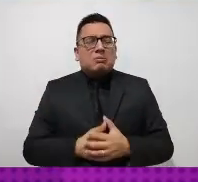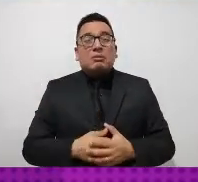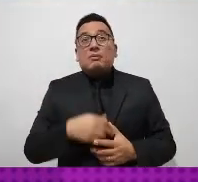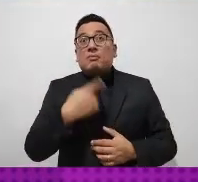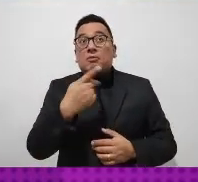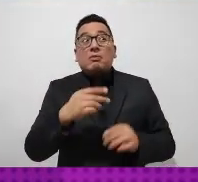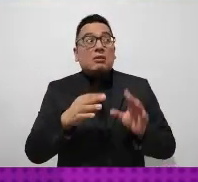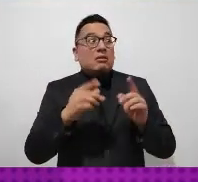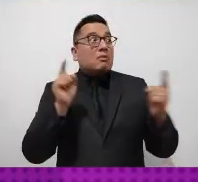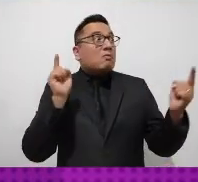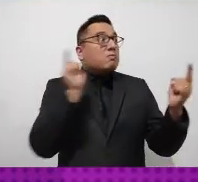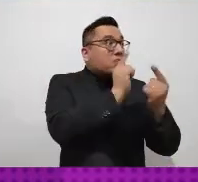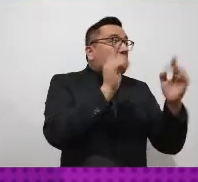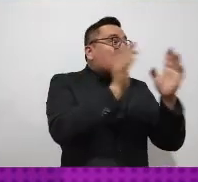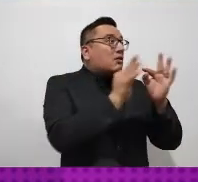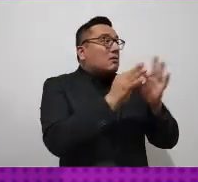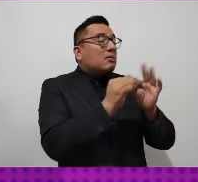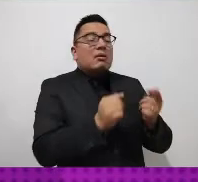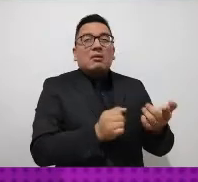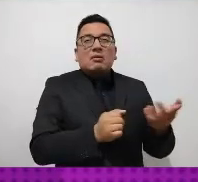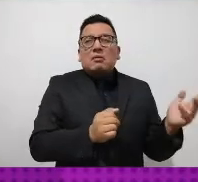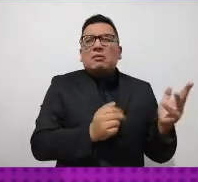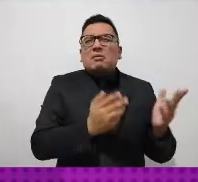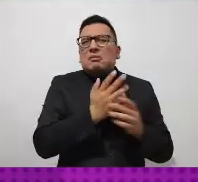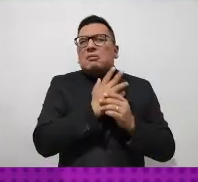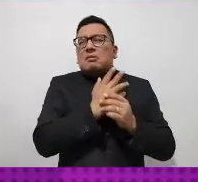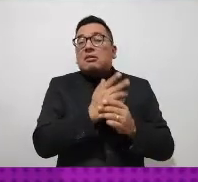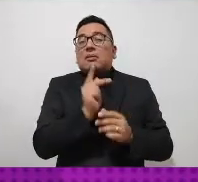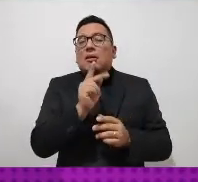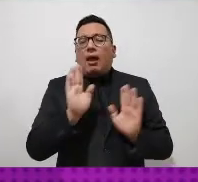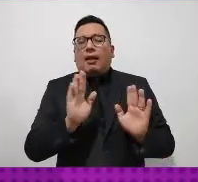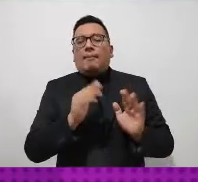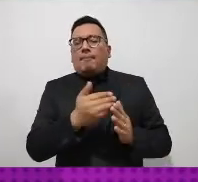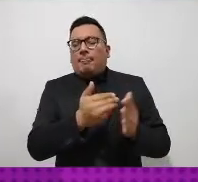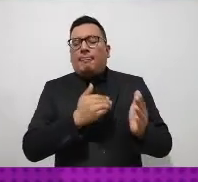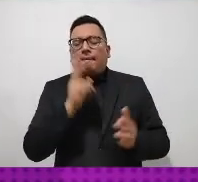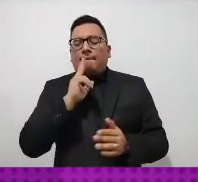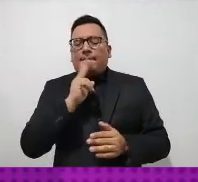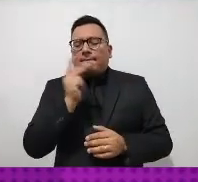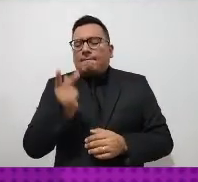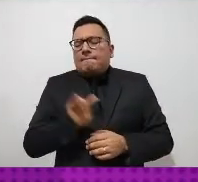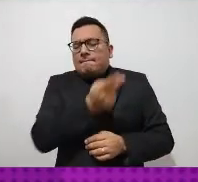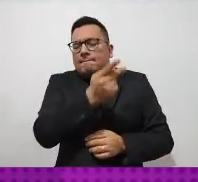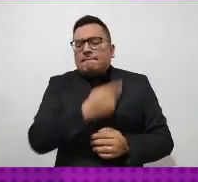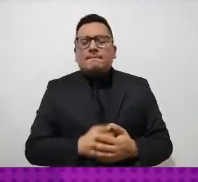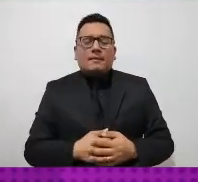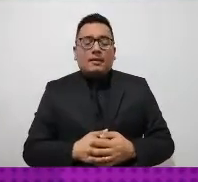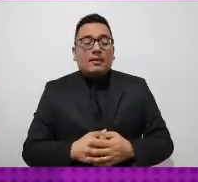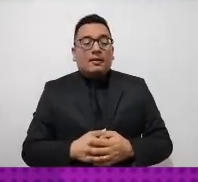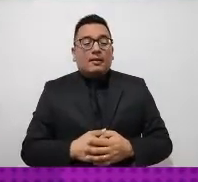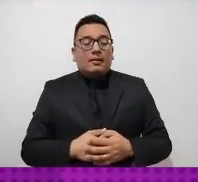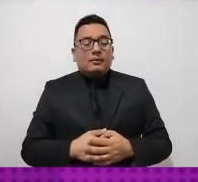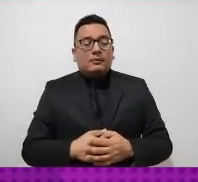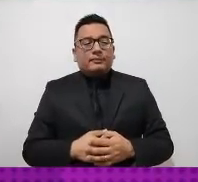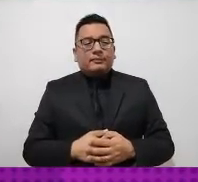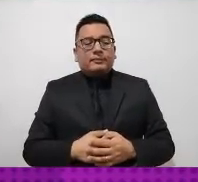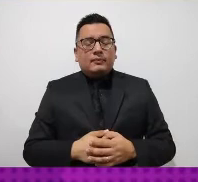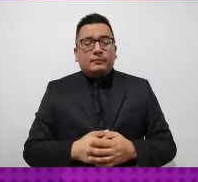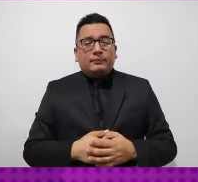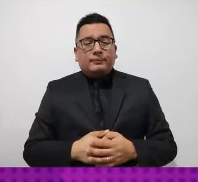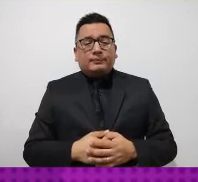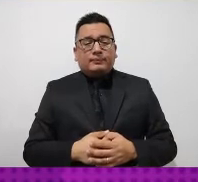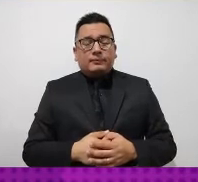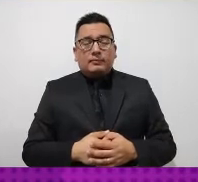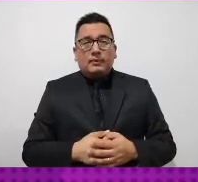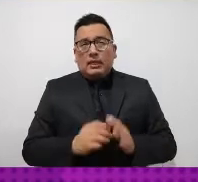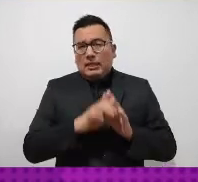las peticiones de estas mujeres que ya fueron electas. Pero antes me gustaría platicar en este primer bloque, una vez que